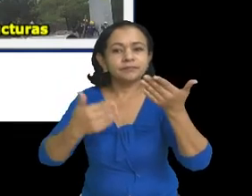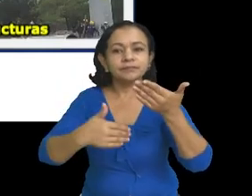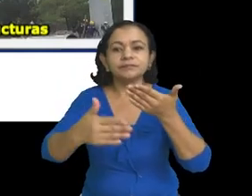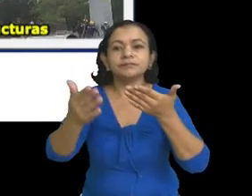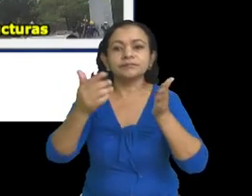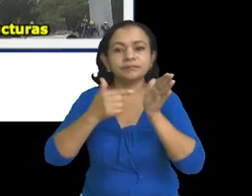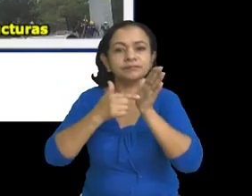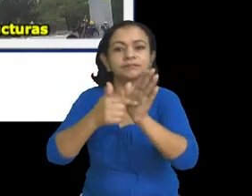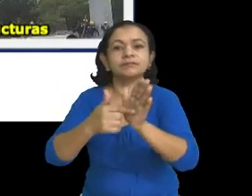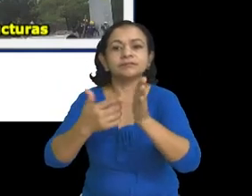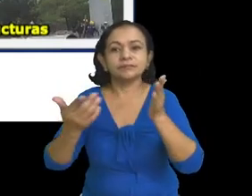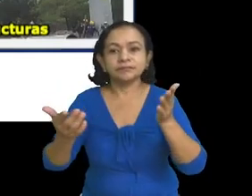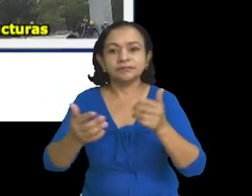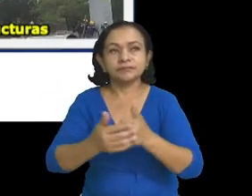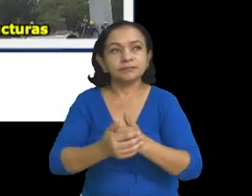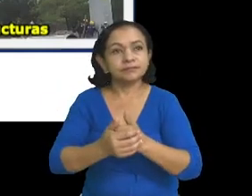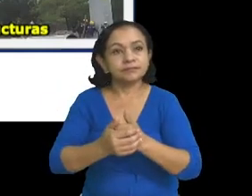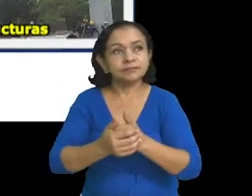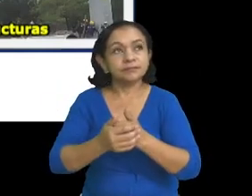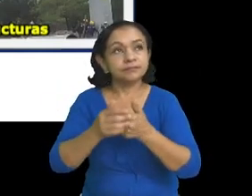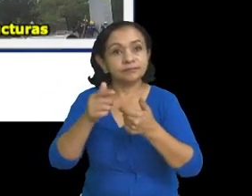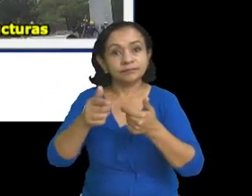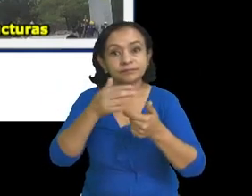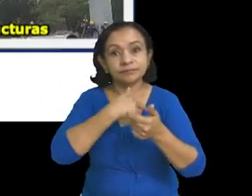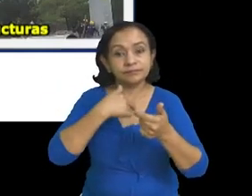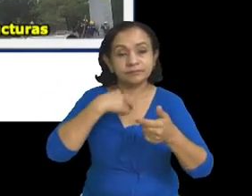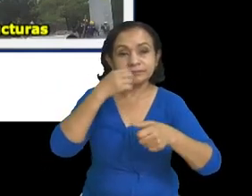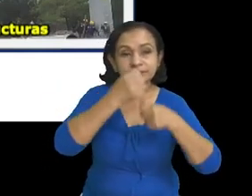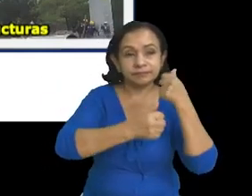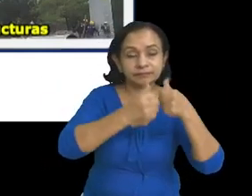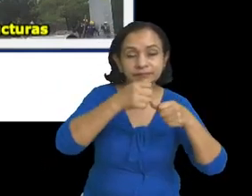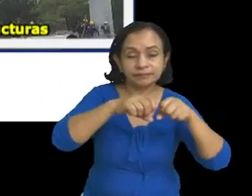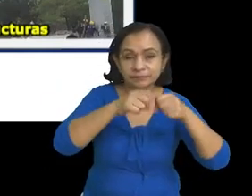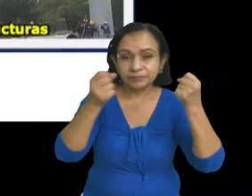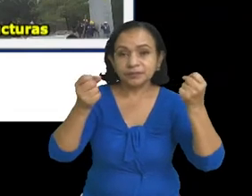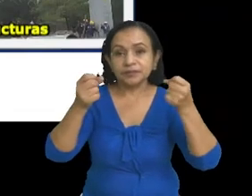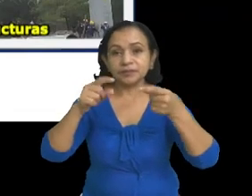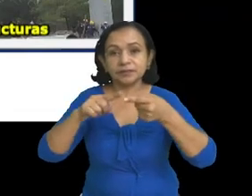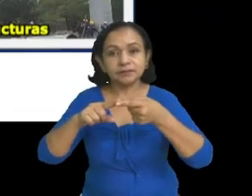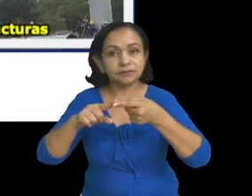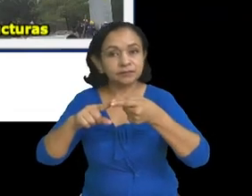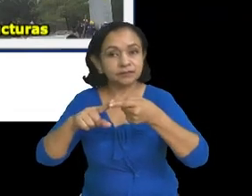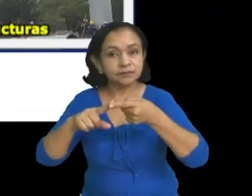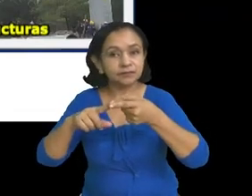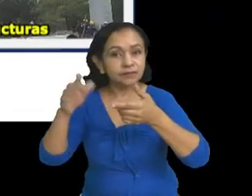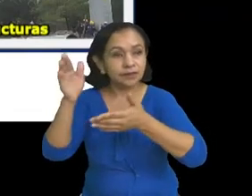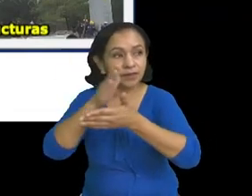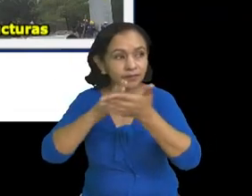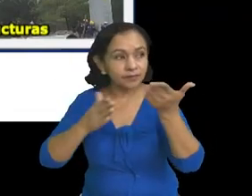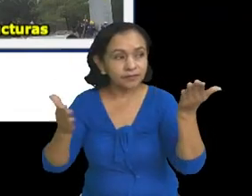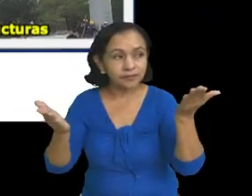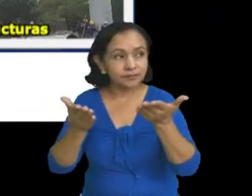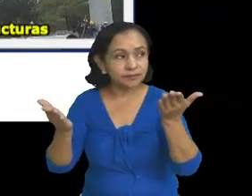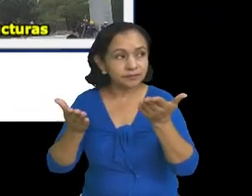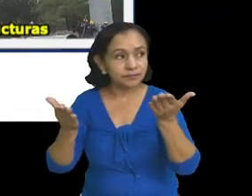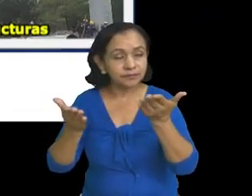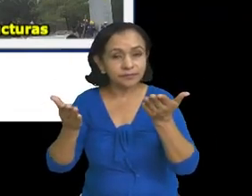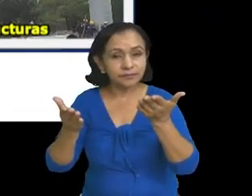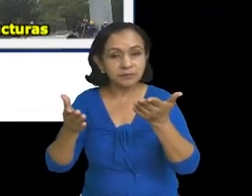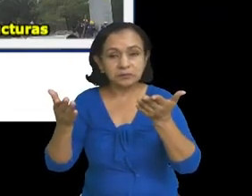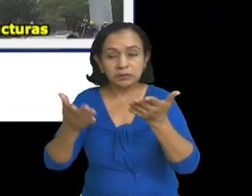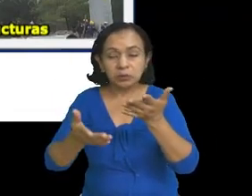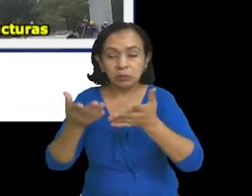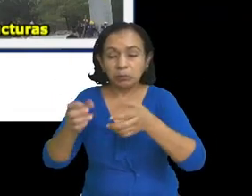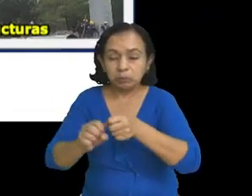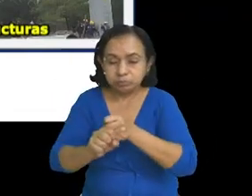ejemplo, los transformadores a veces sufren daño, a veces se queman y,